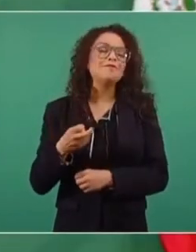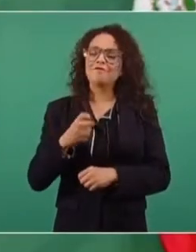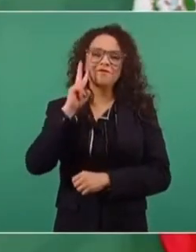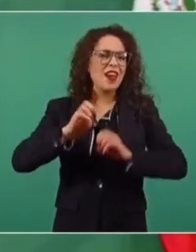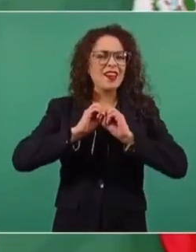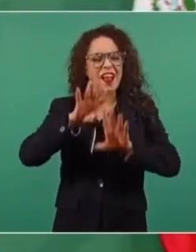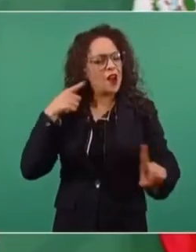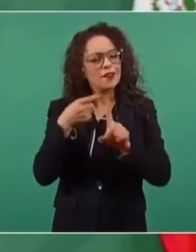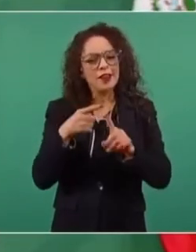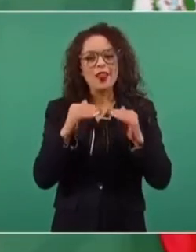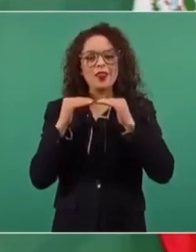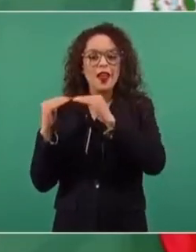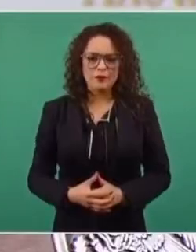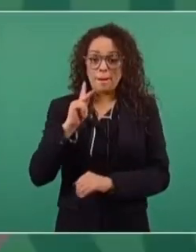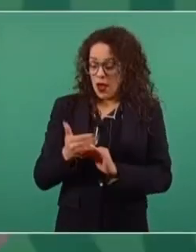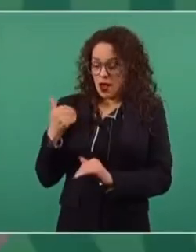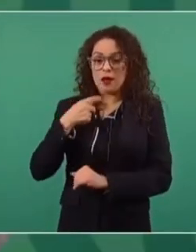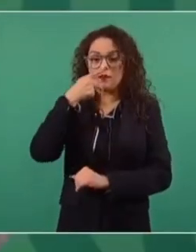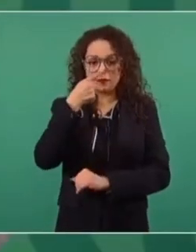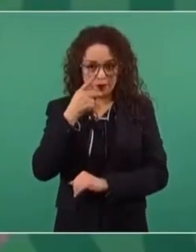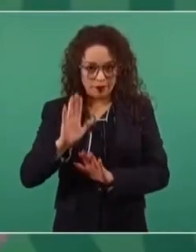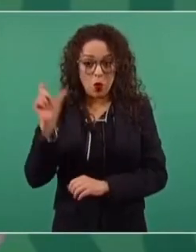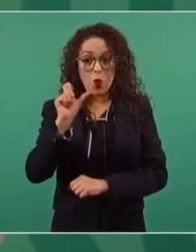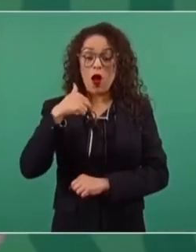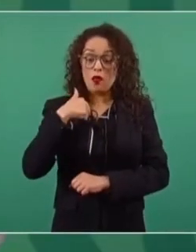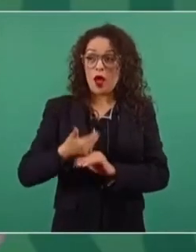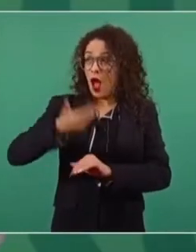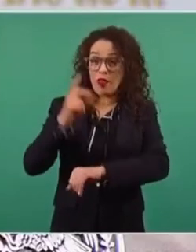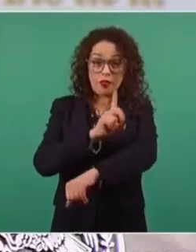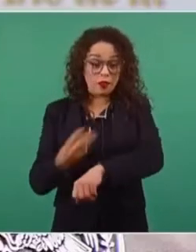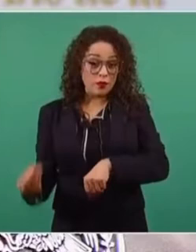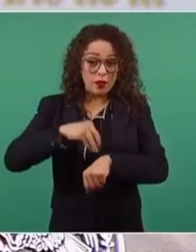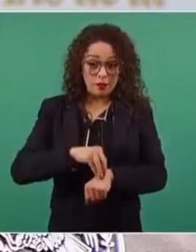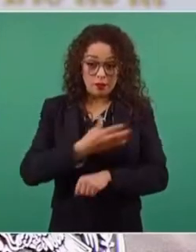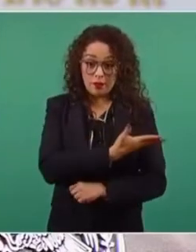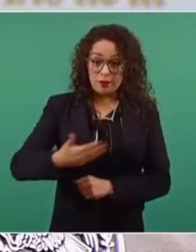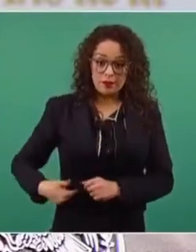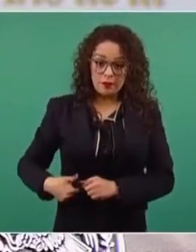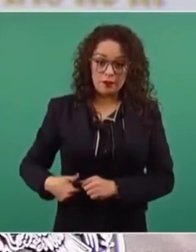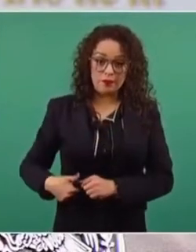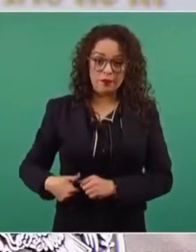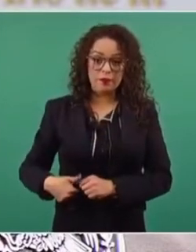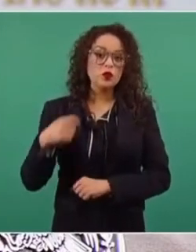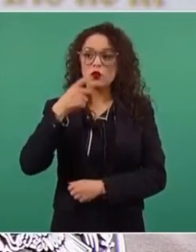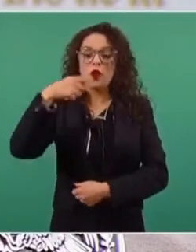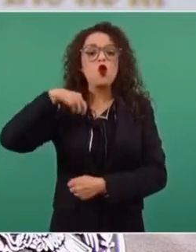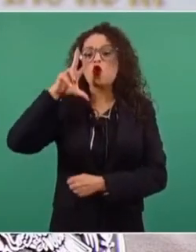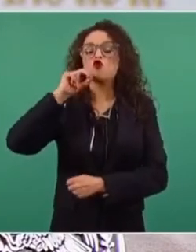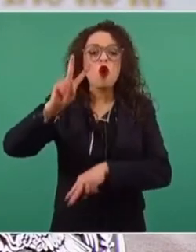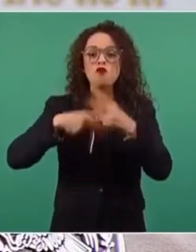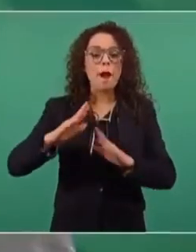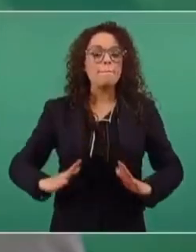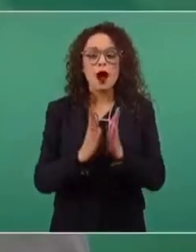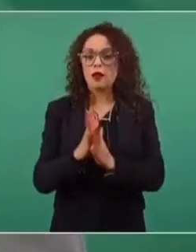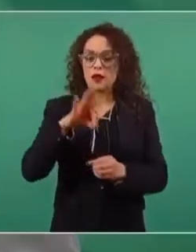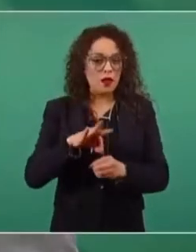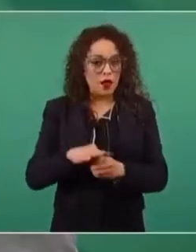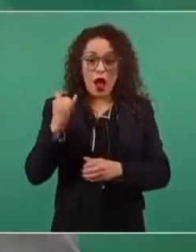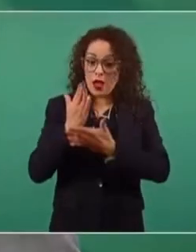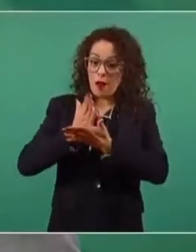democracia representativa. Tomé posesión, sostuve que no iba a participar y que además